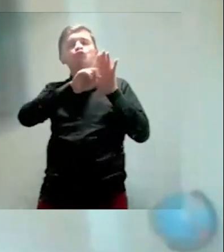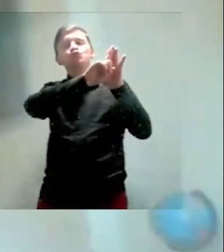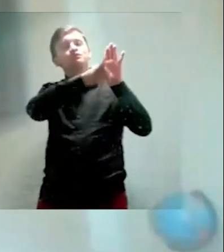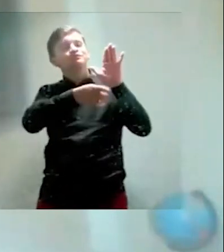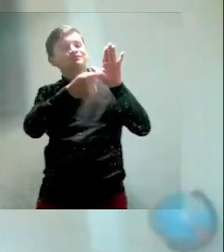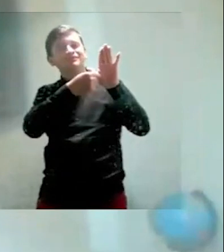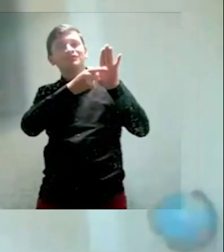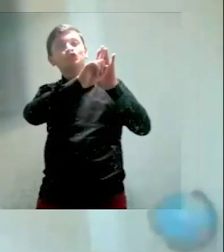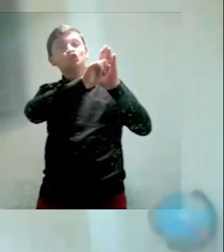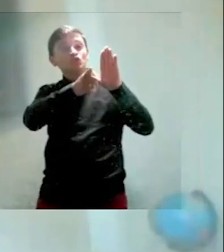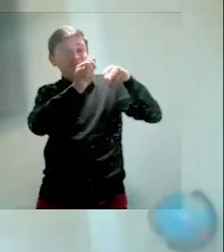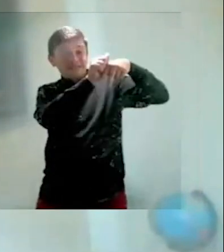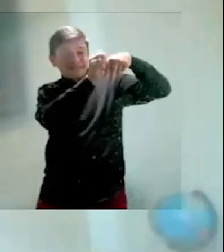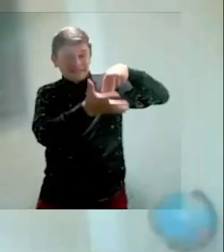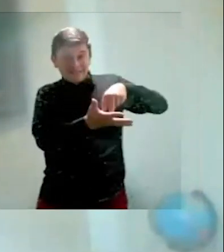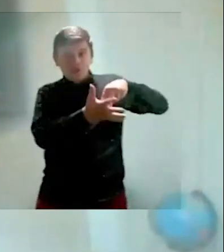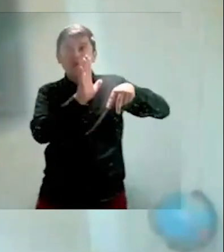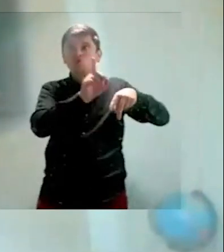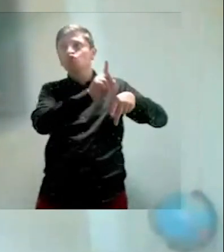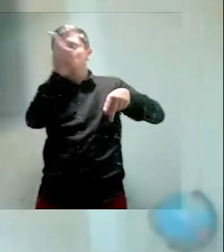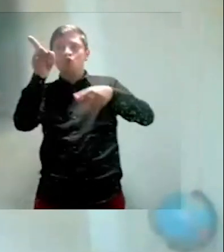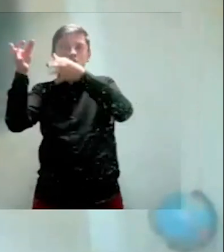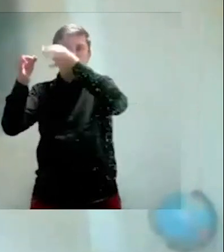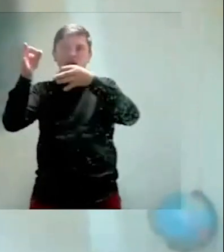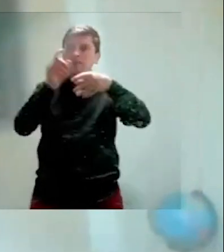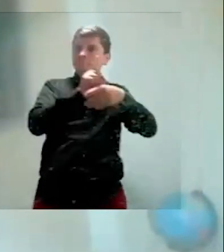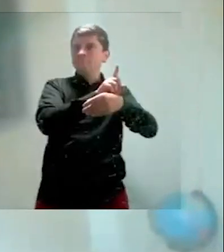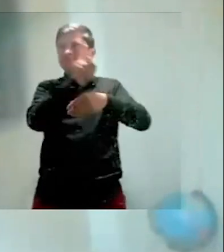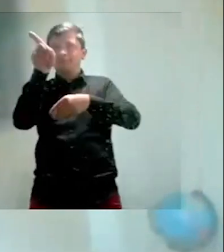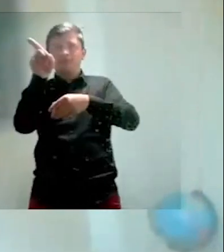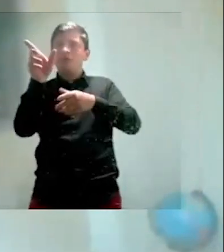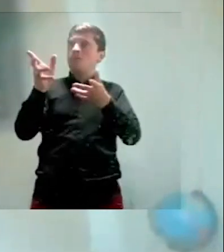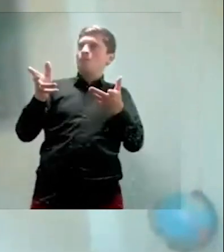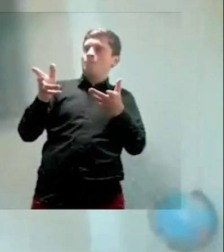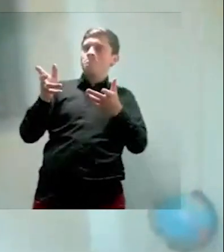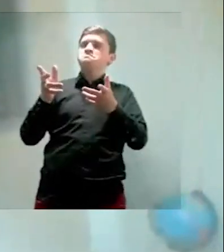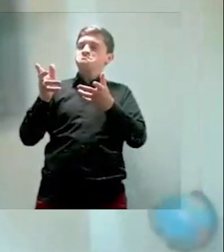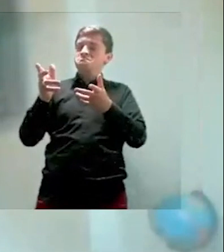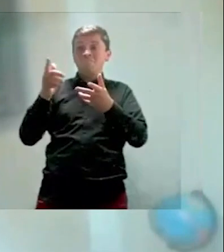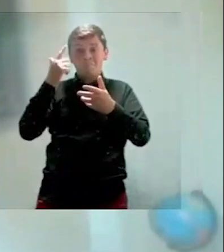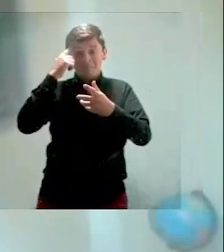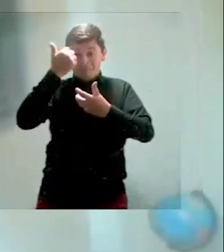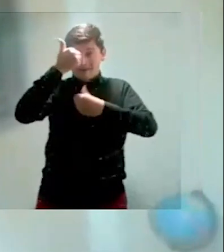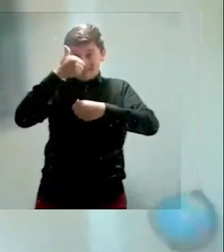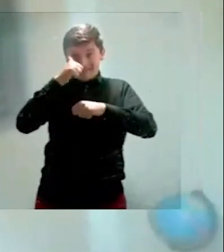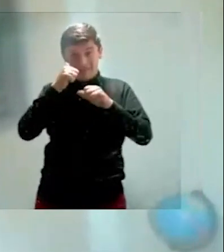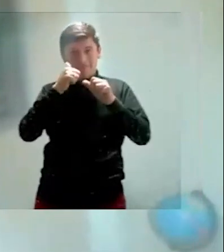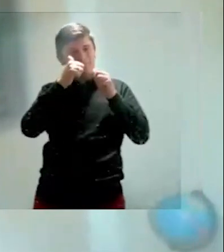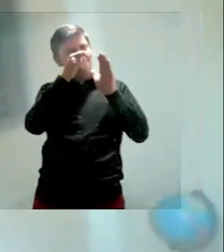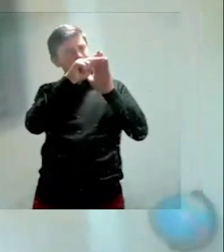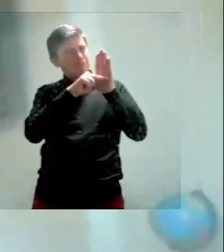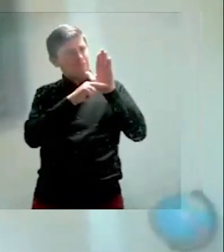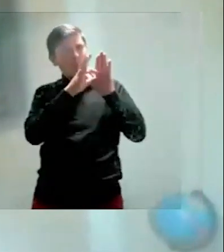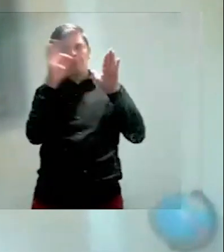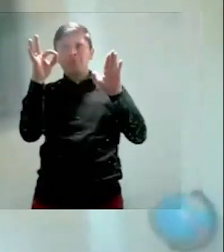para los peticionarios cuando ven que no tienen libertad en el tiempo para presentar su tutela, y